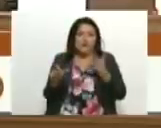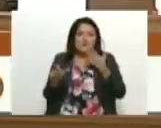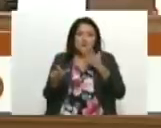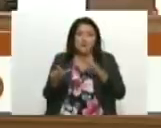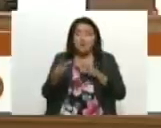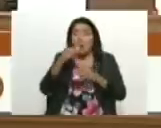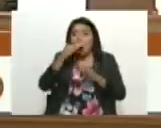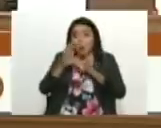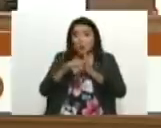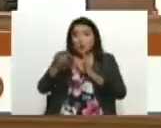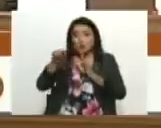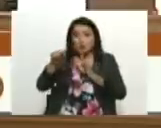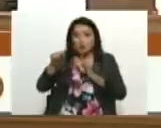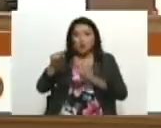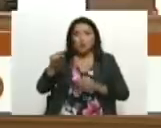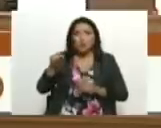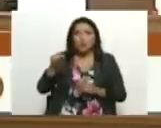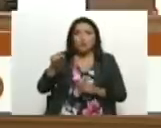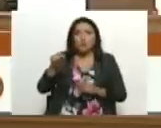corrupto que tenga,